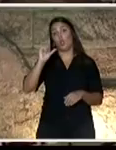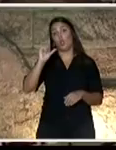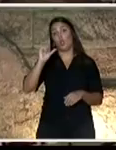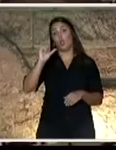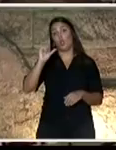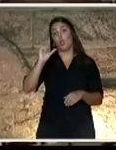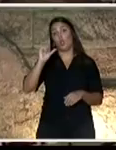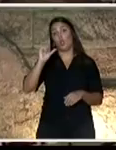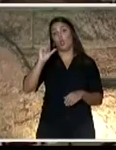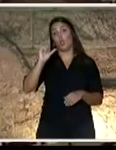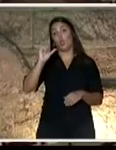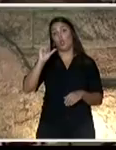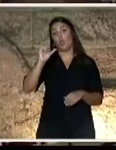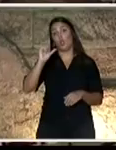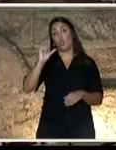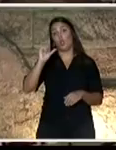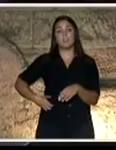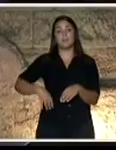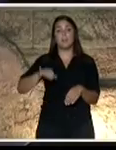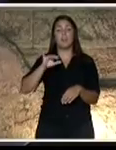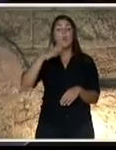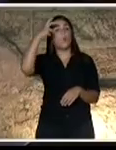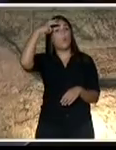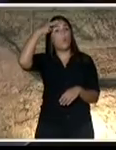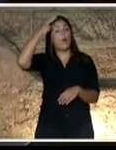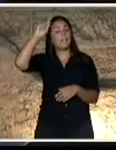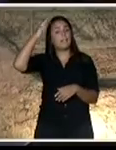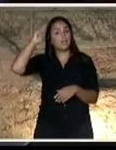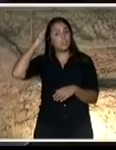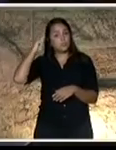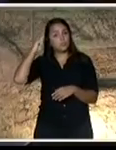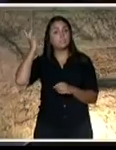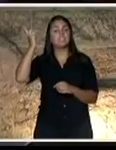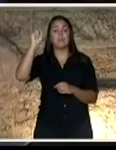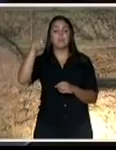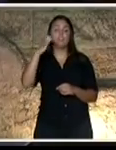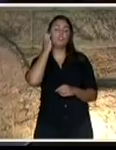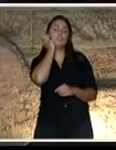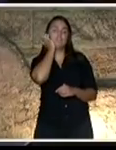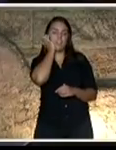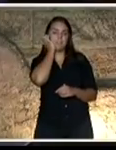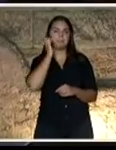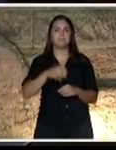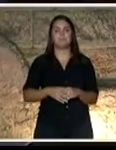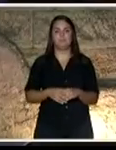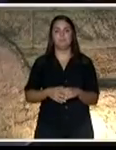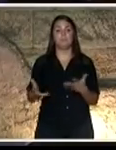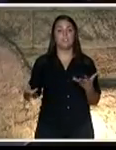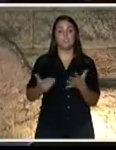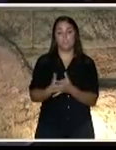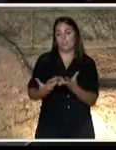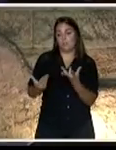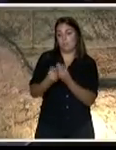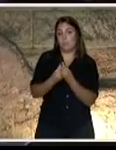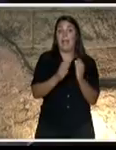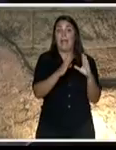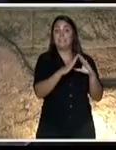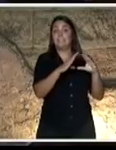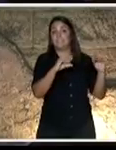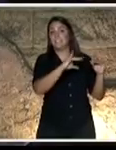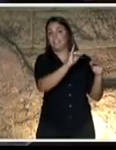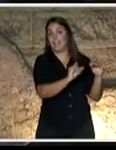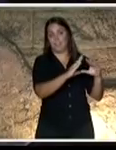Y Sofía, iban acompañando a Itálica, precisamente,